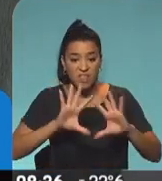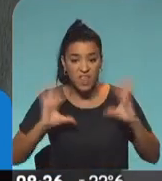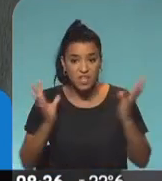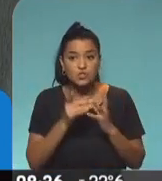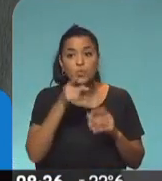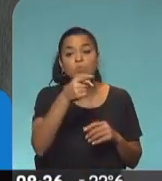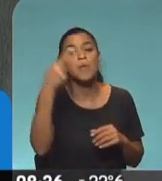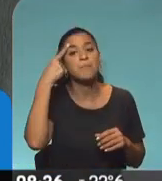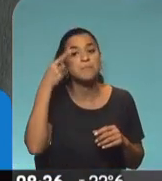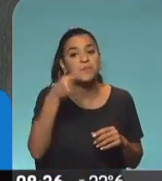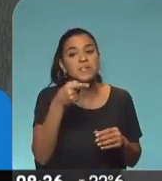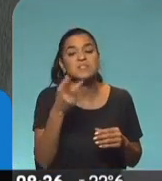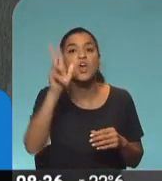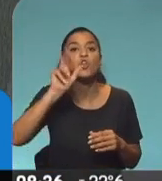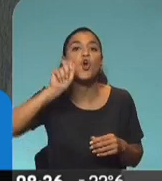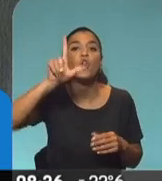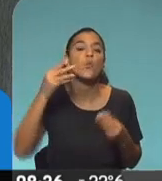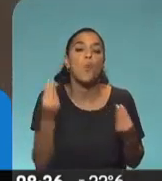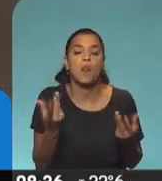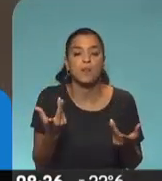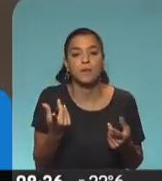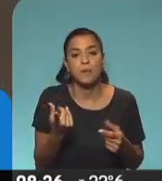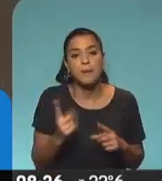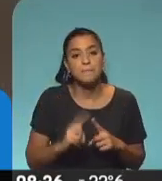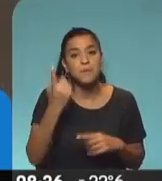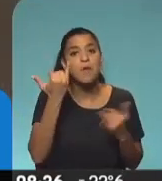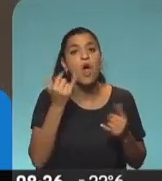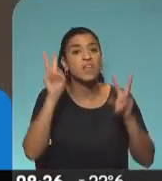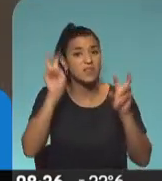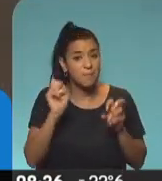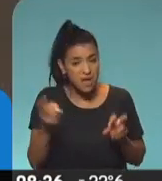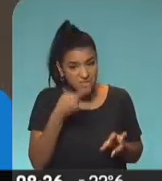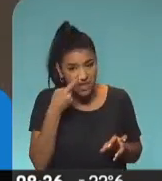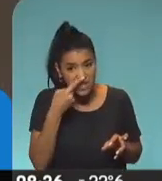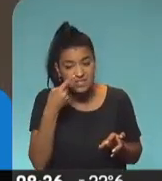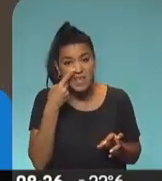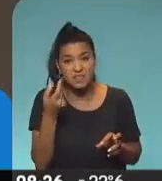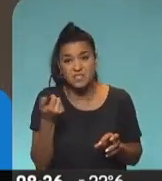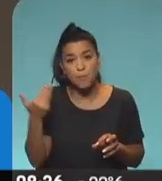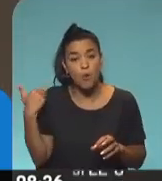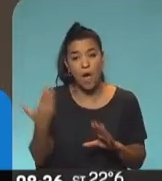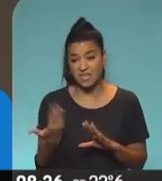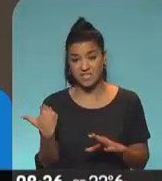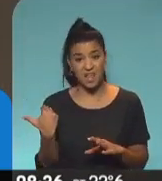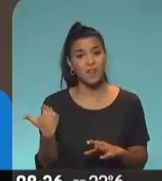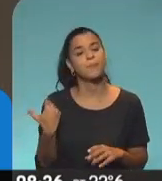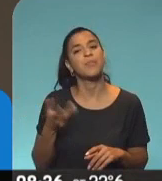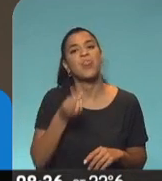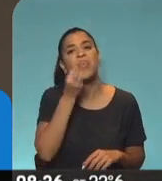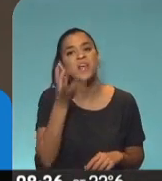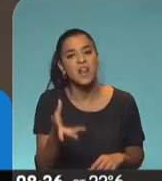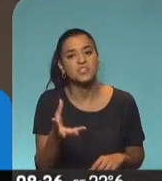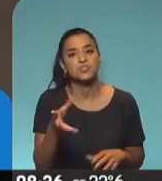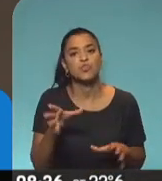qué papel creen juega en este conflicto? Bueno, primero hay un tema que es muy interesante y que es muy reciente, que es de ayer, que son las declaraciones